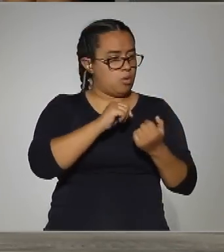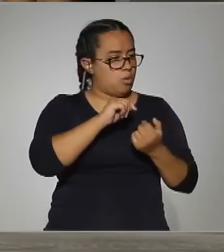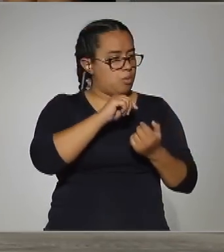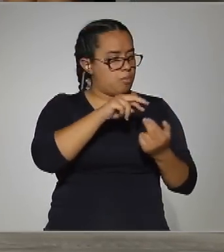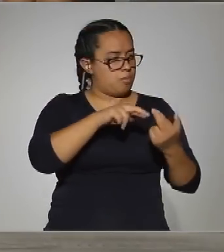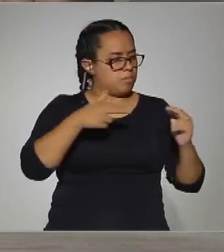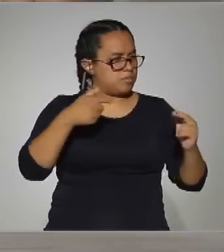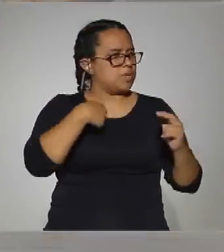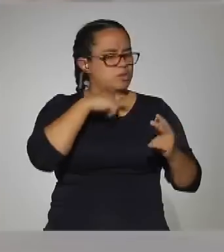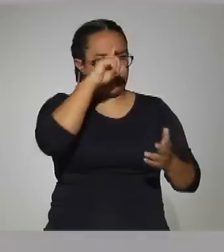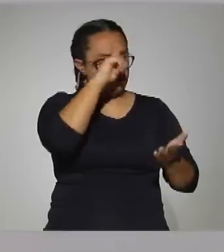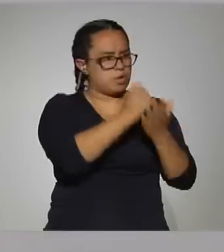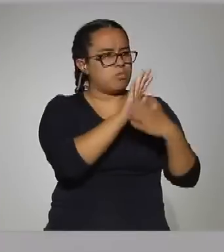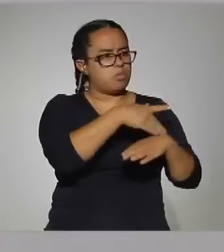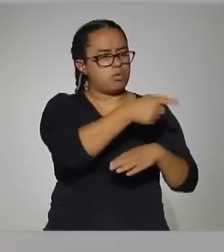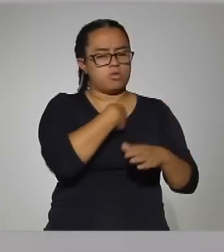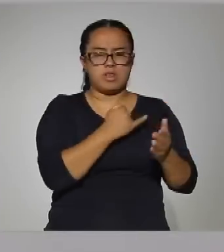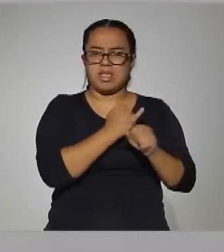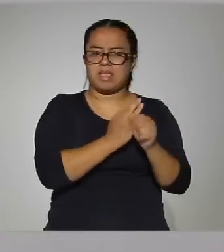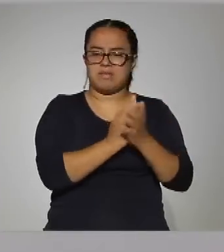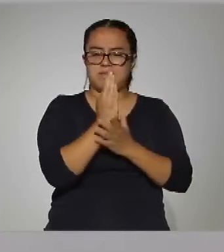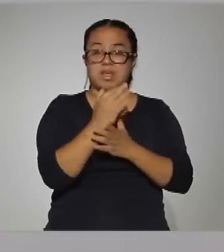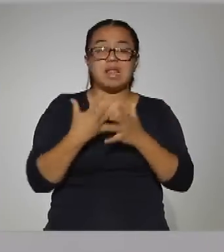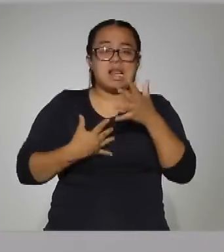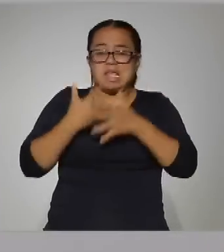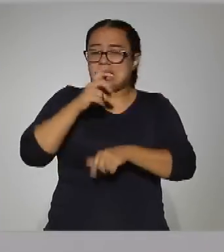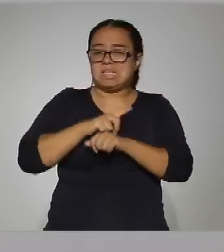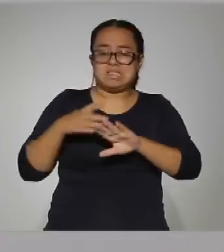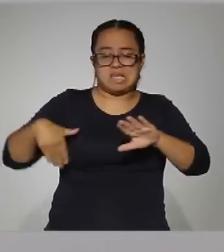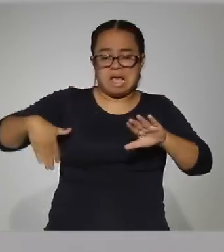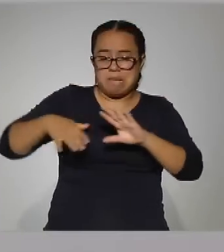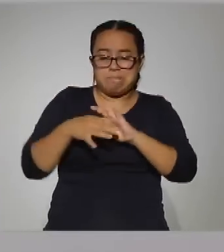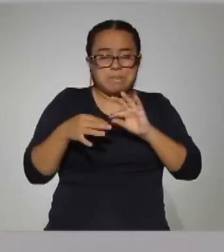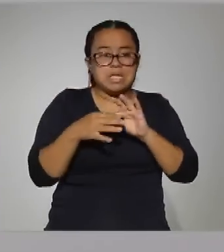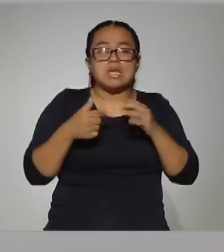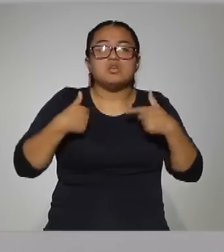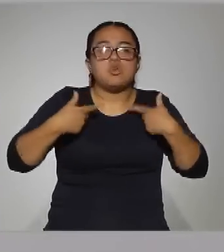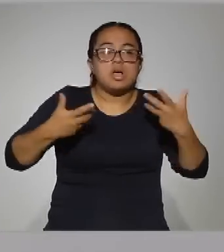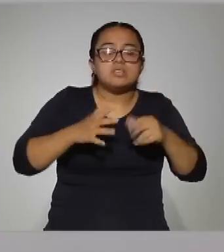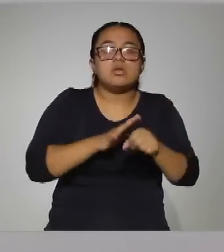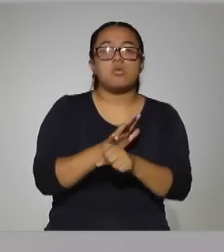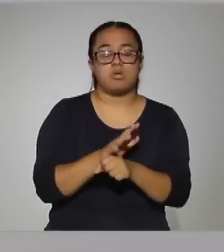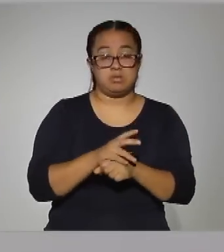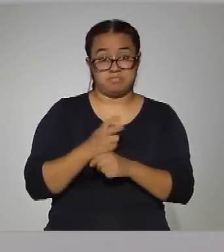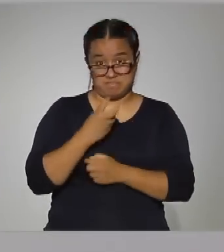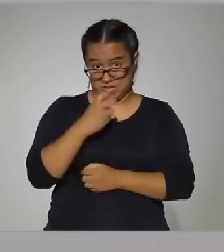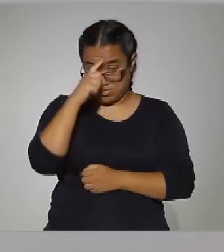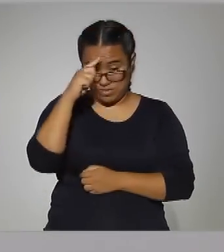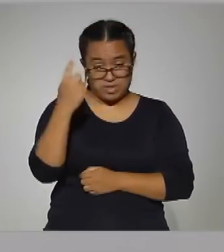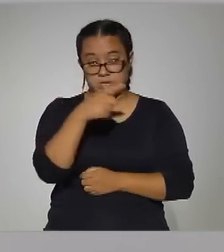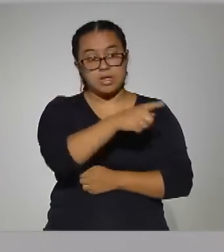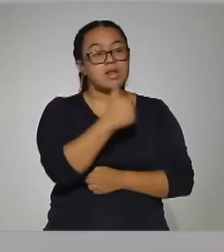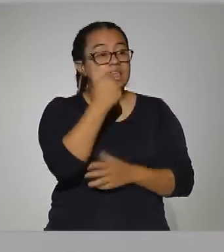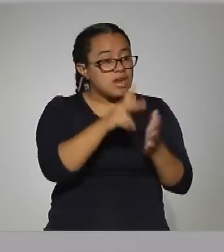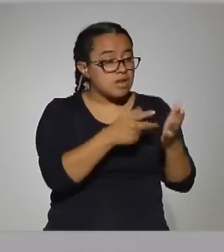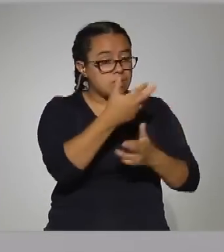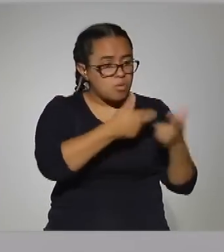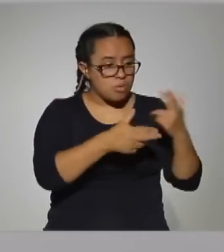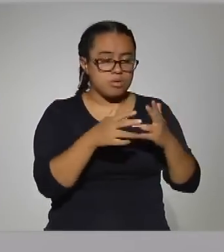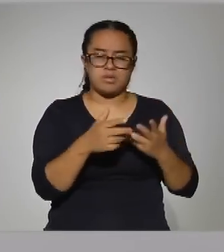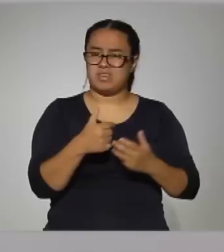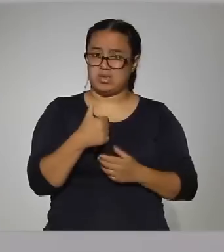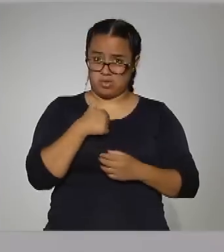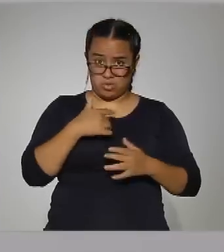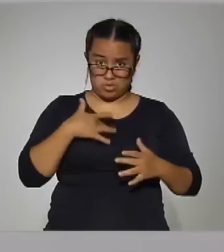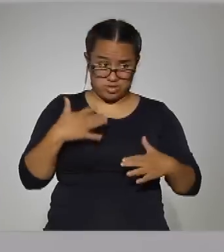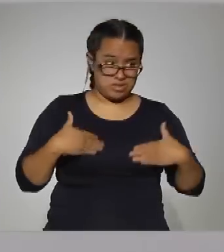infidelidad. Esto pasó hace 15 días. Es muy reciente y no sé qué hacer. No es fácil para mí porque él quiere regresar, pero yo ya no tengo